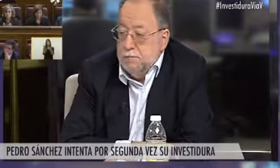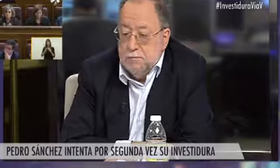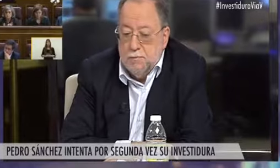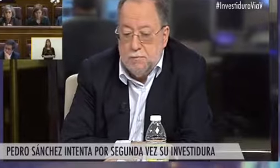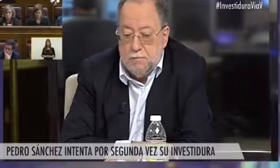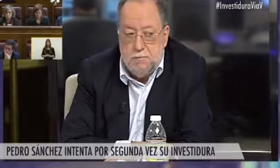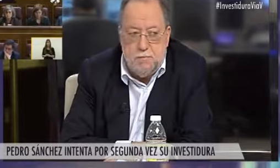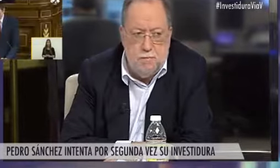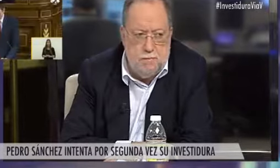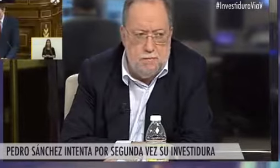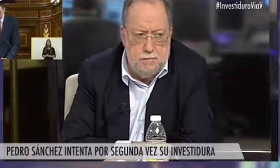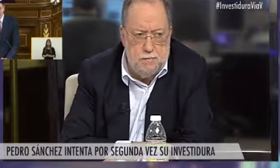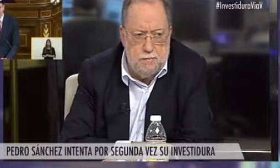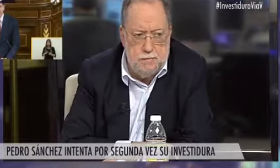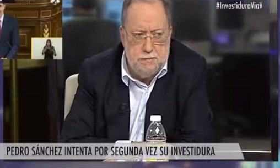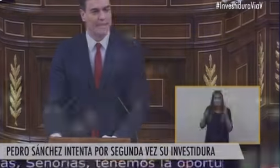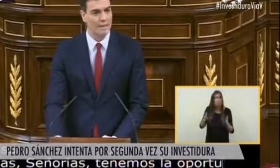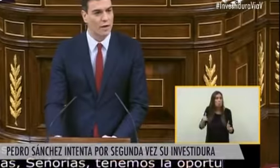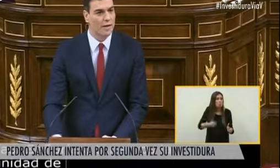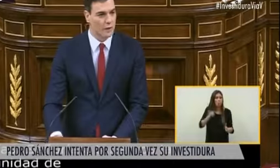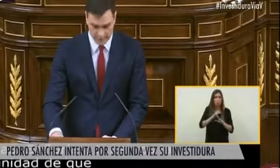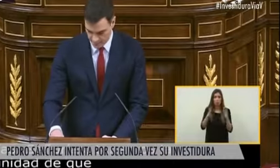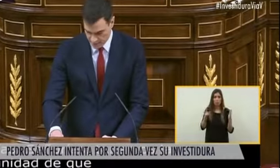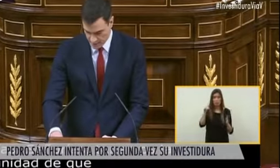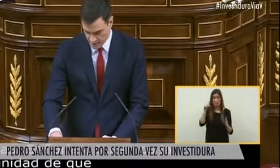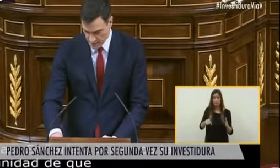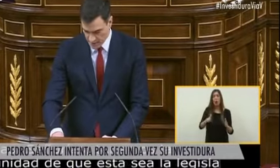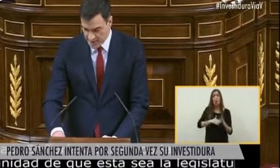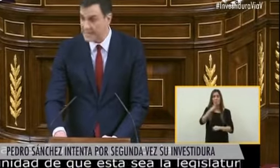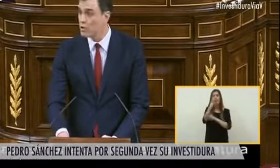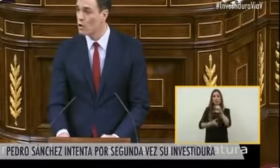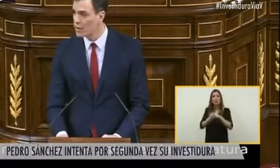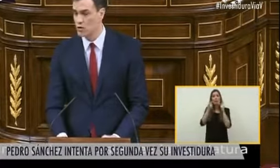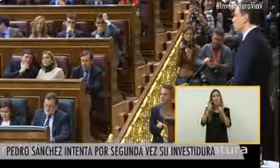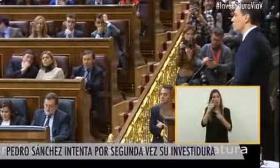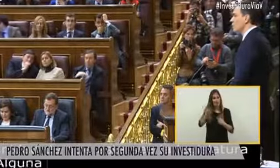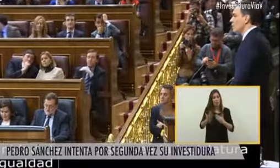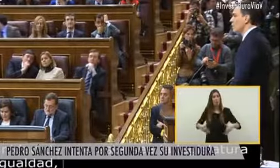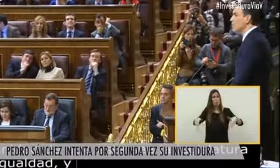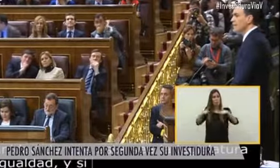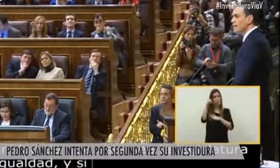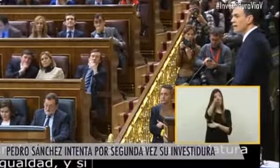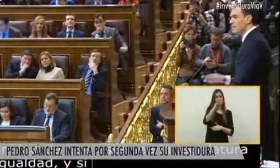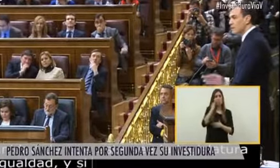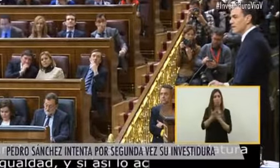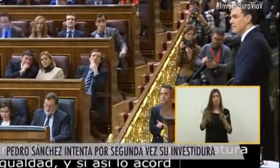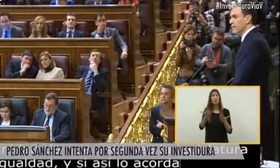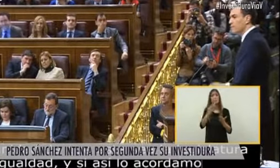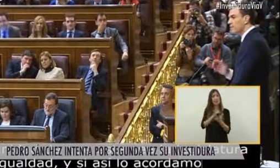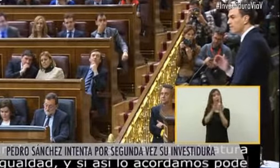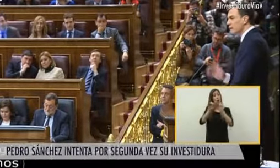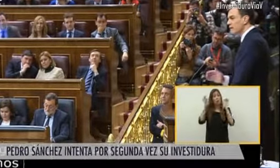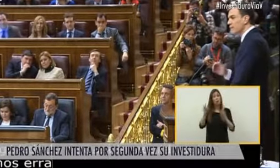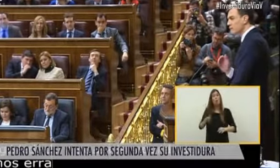Volvemos al Congreso. La oportunidad de que esta sea la legislatura de la igualdad. Y si así lo acordamos, podemos erradicar